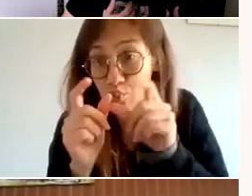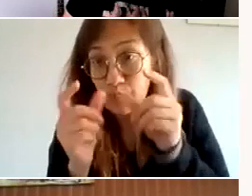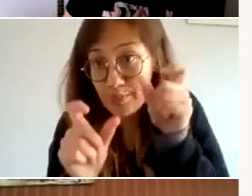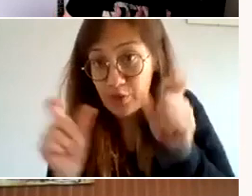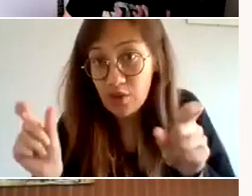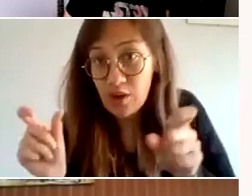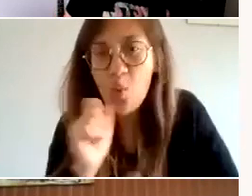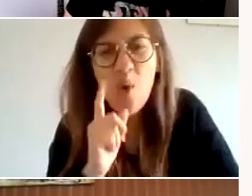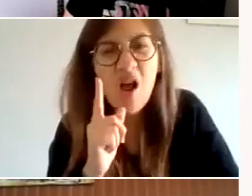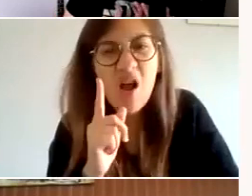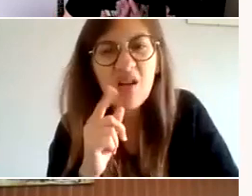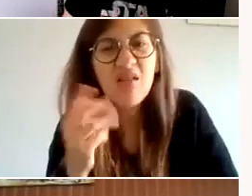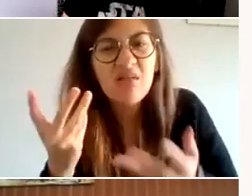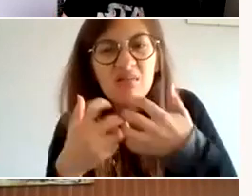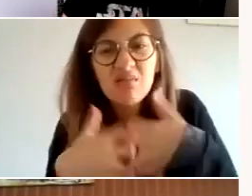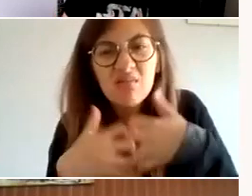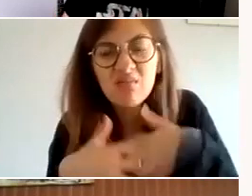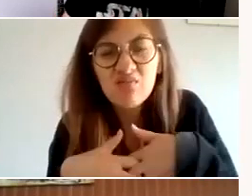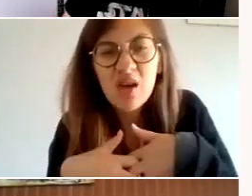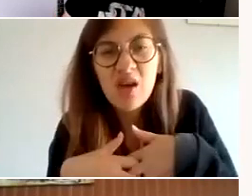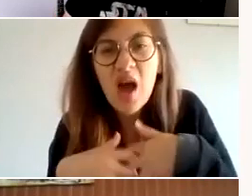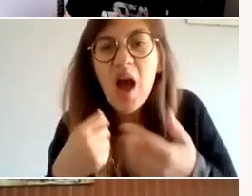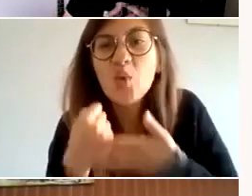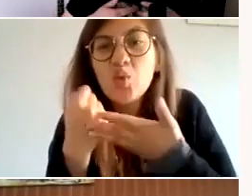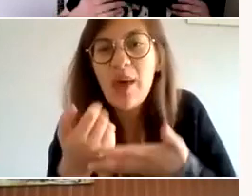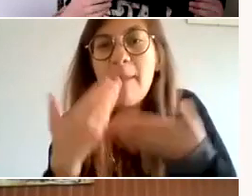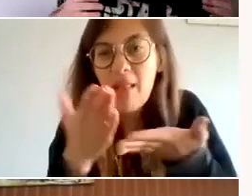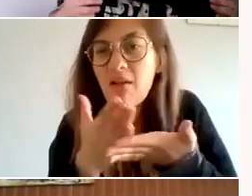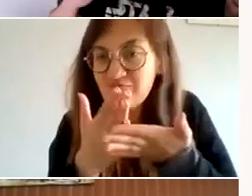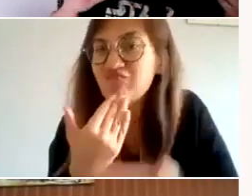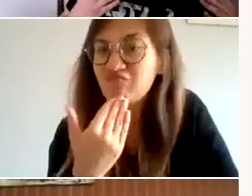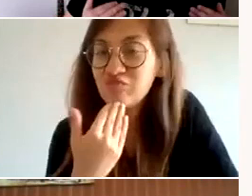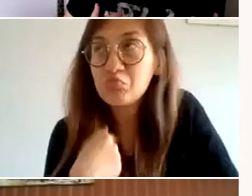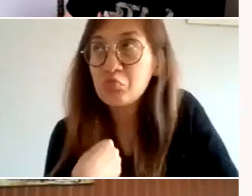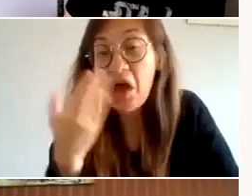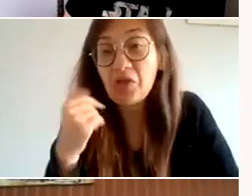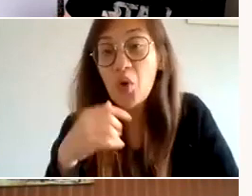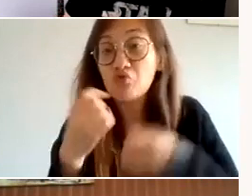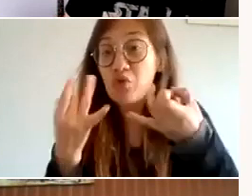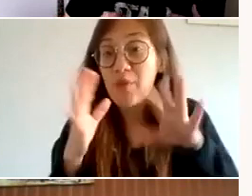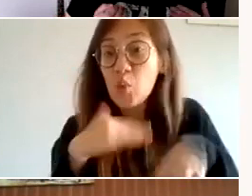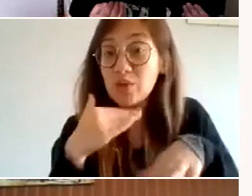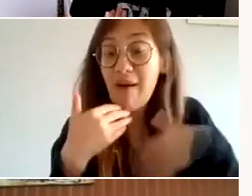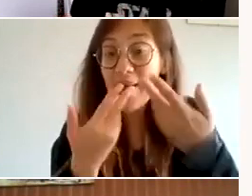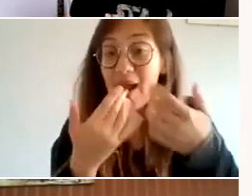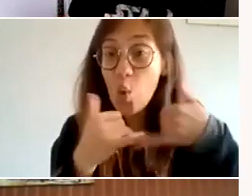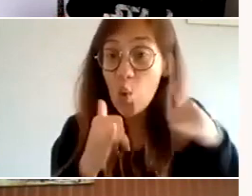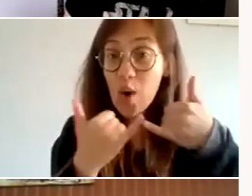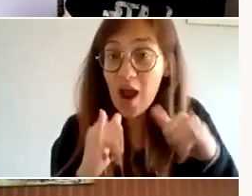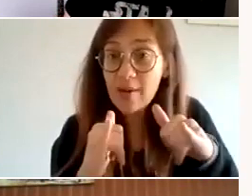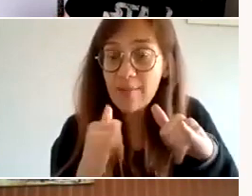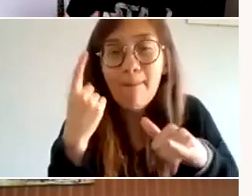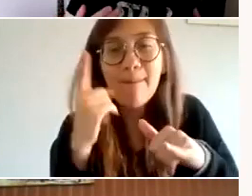muchas funcionalidades que sirven para las salas de clase, porque tú puedes crear distintos canales de voz y poder compartir